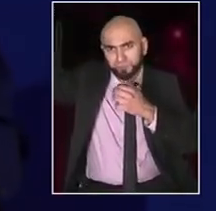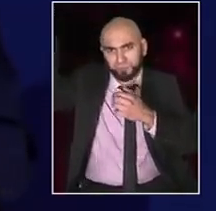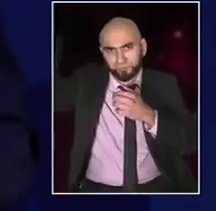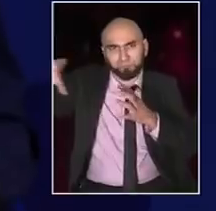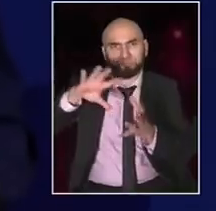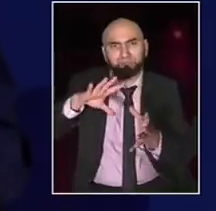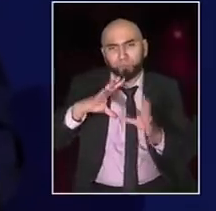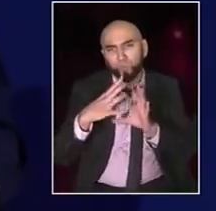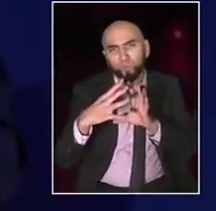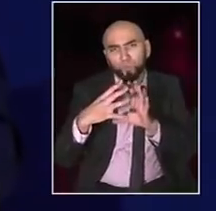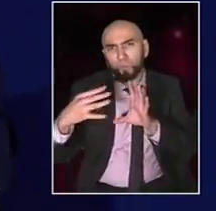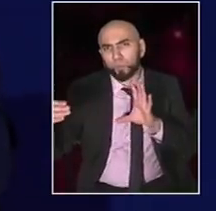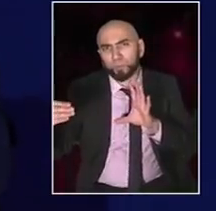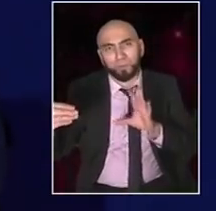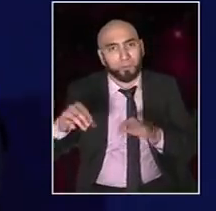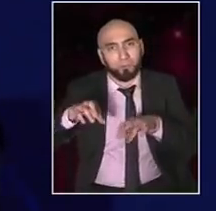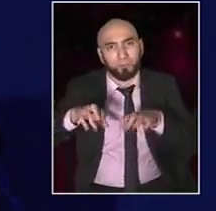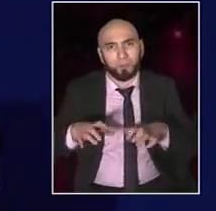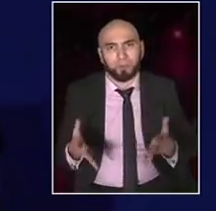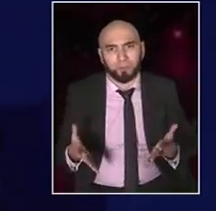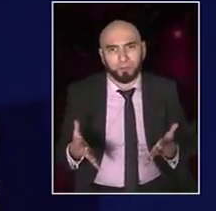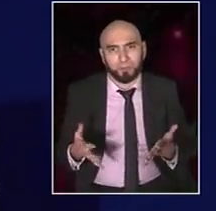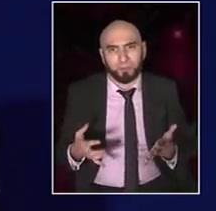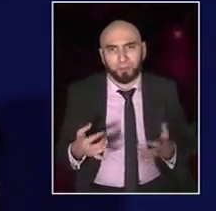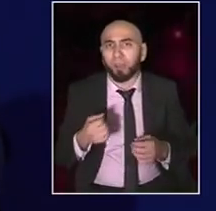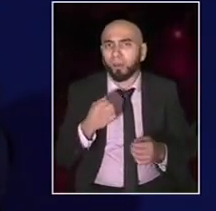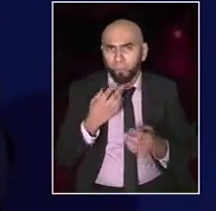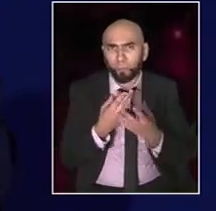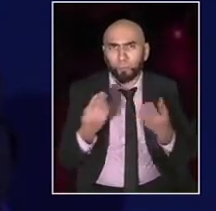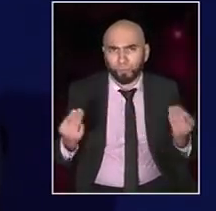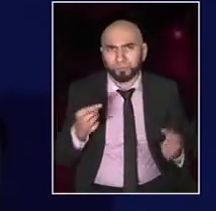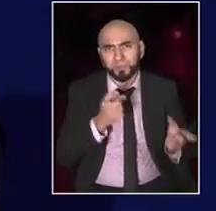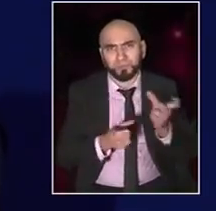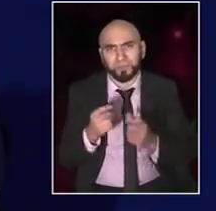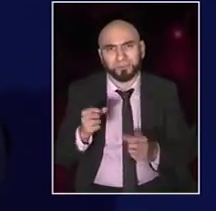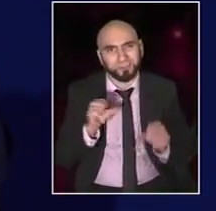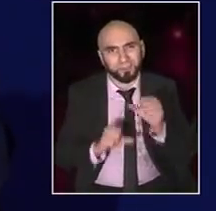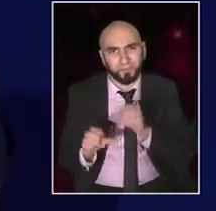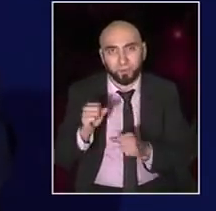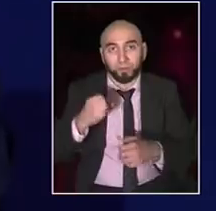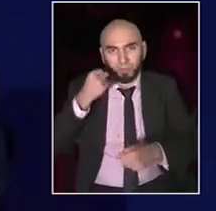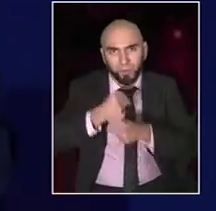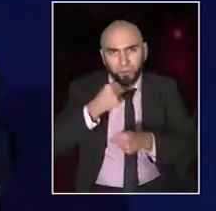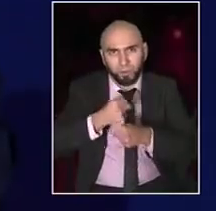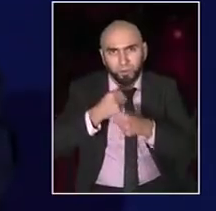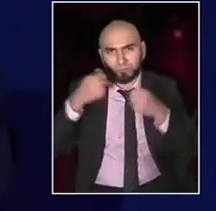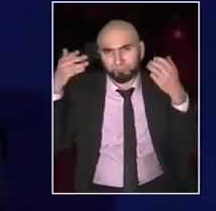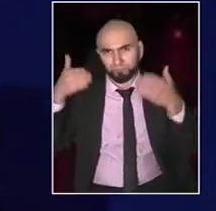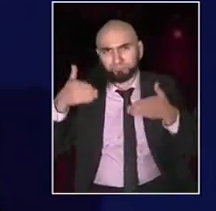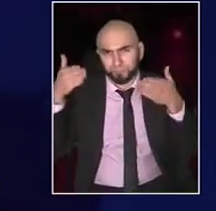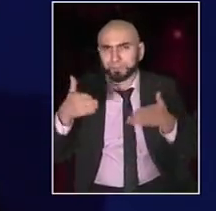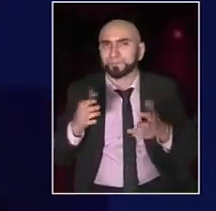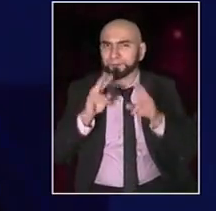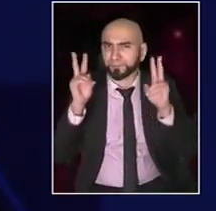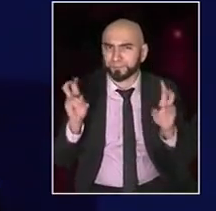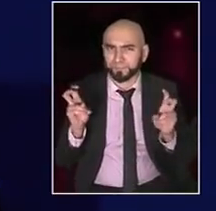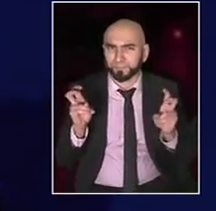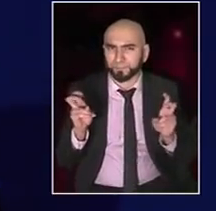nunca se concrete, pero ya tenemos muchos científicos que están trabajando en esos campos de la neurociencia. Y es un